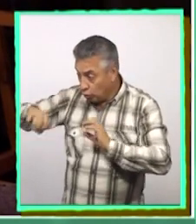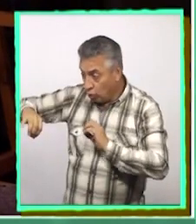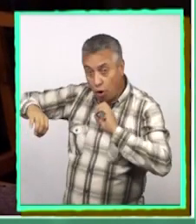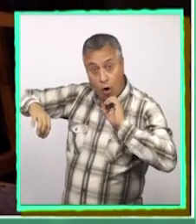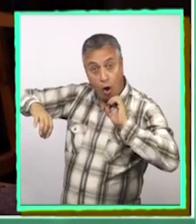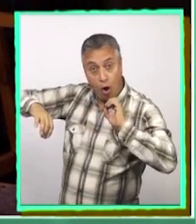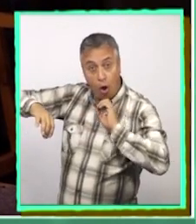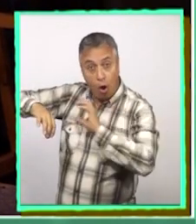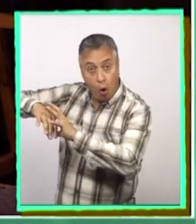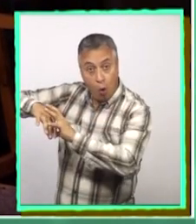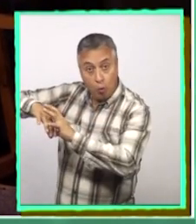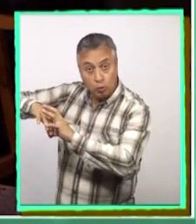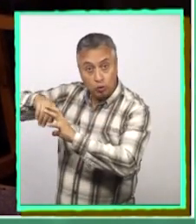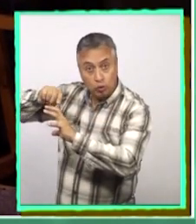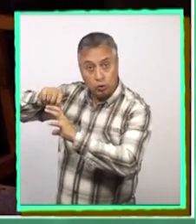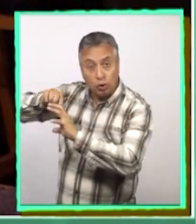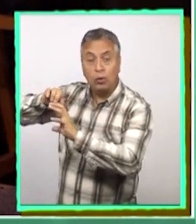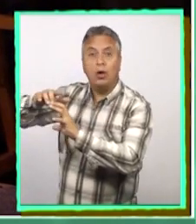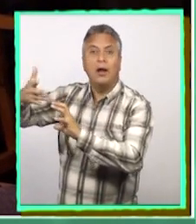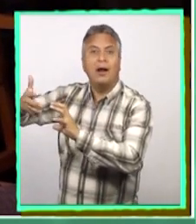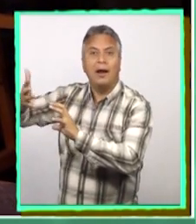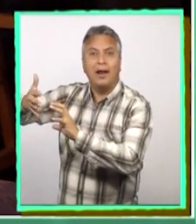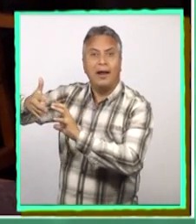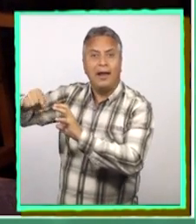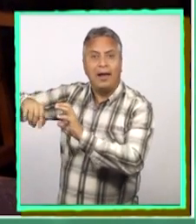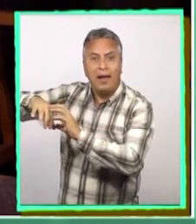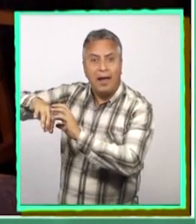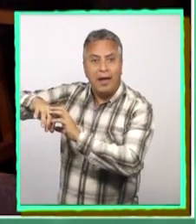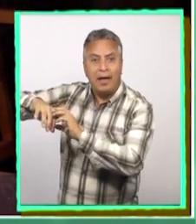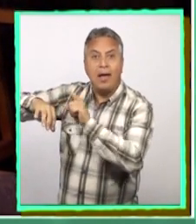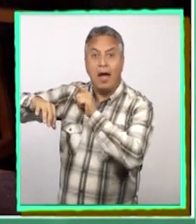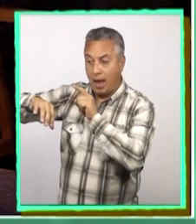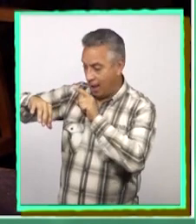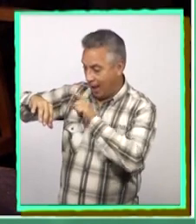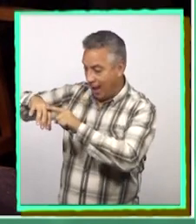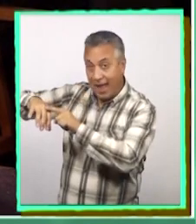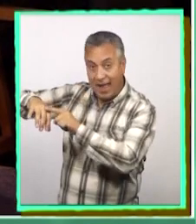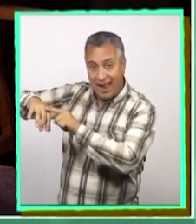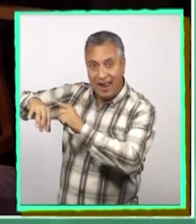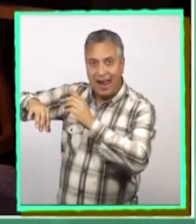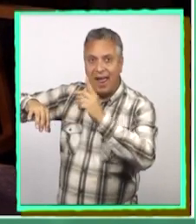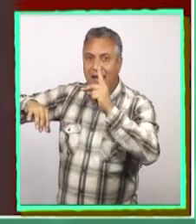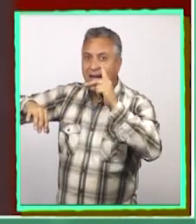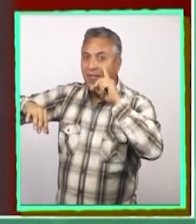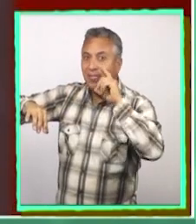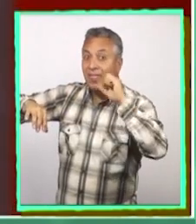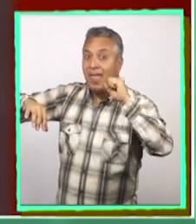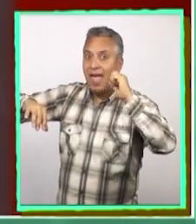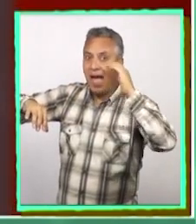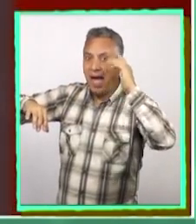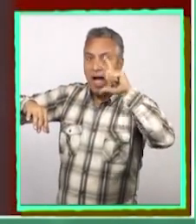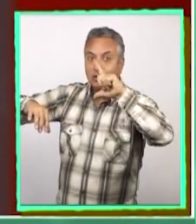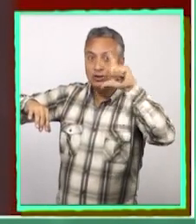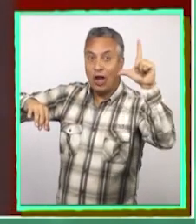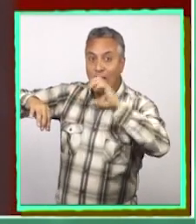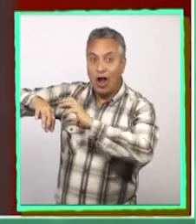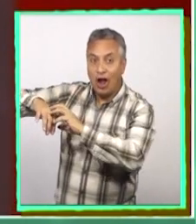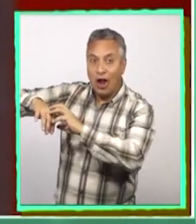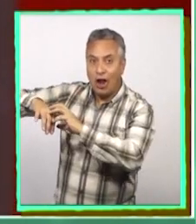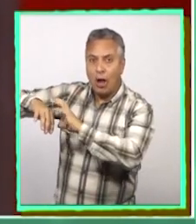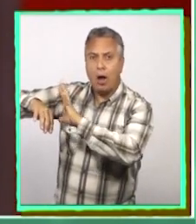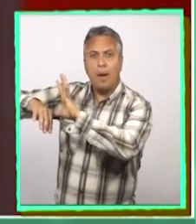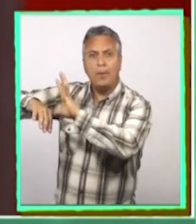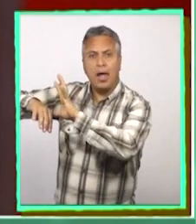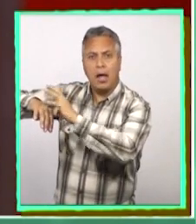¿qué pasará en esos países? Muy bien, allá es de día. ¿Y qué pasa con estos